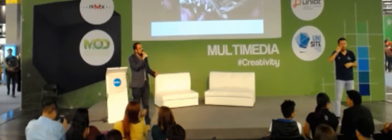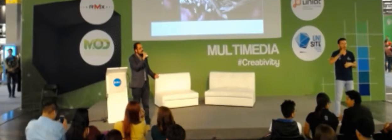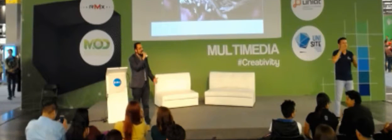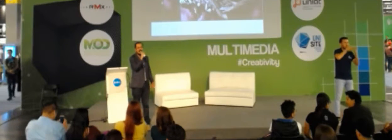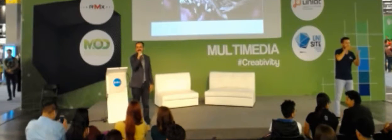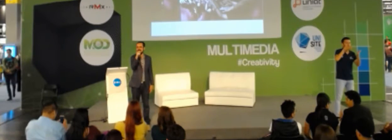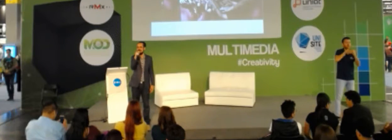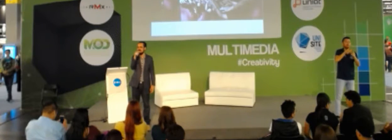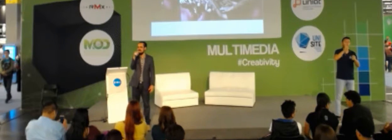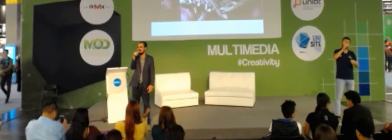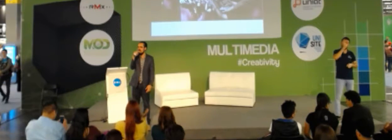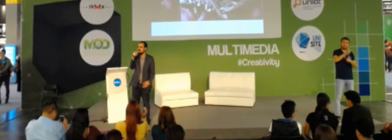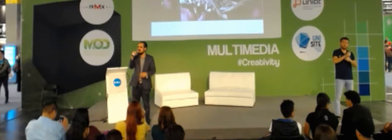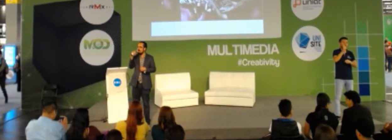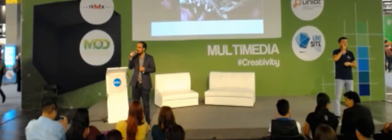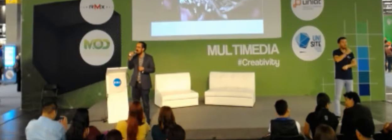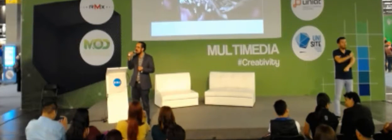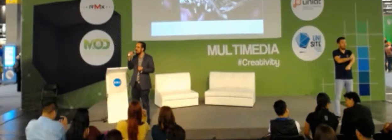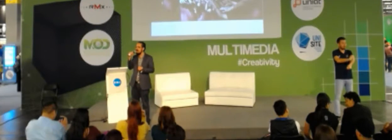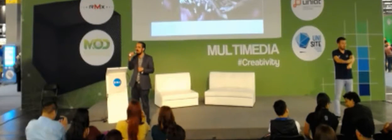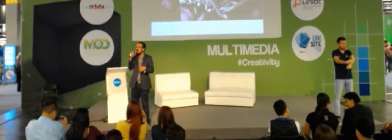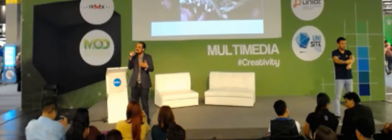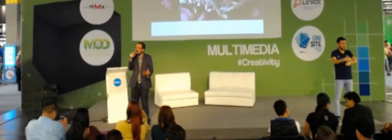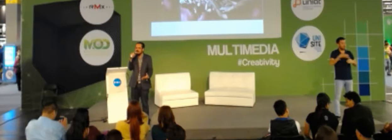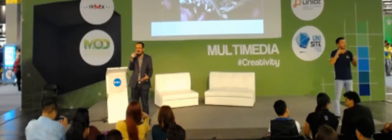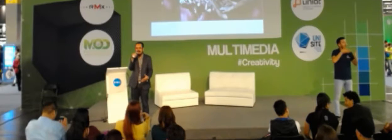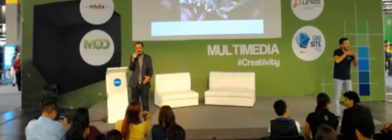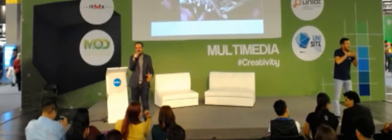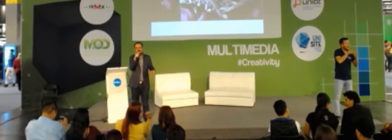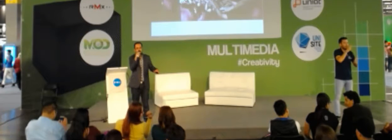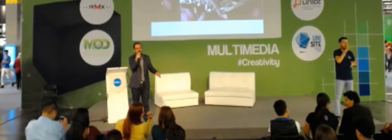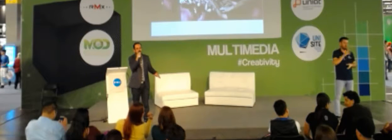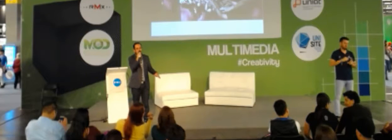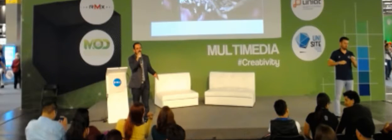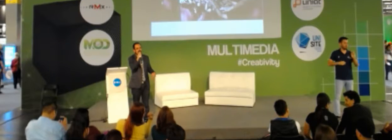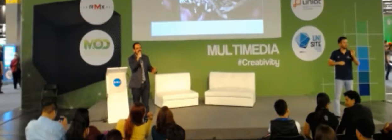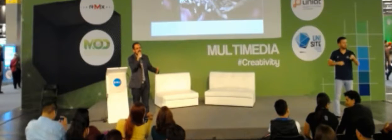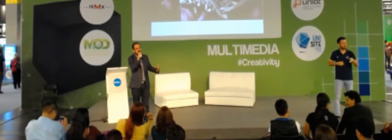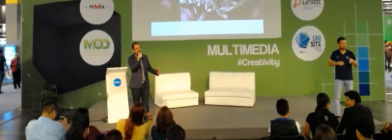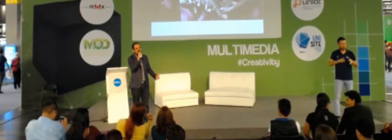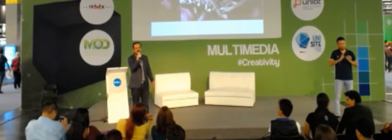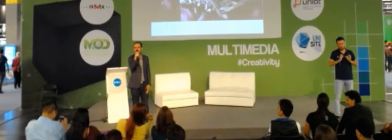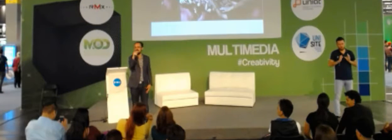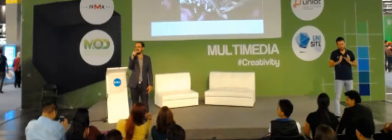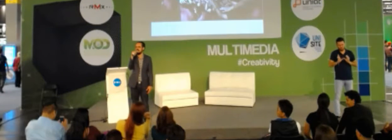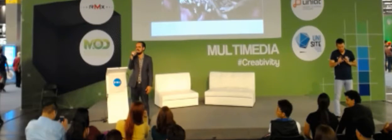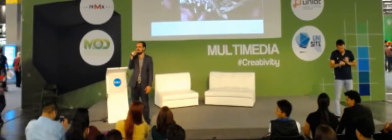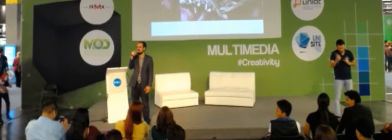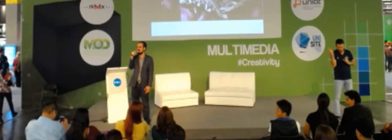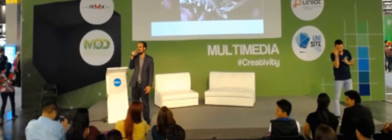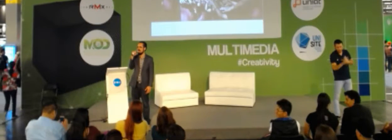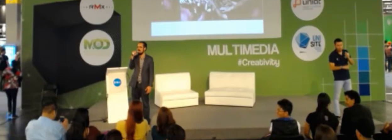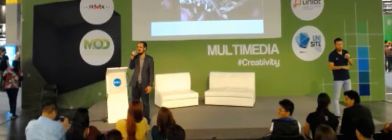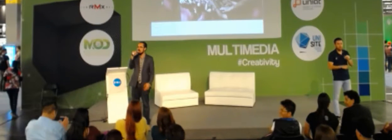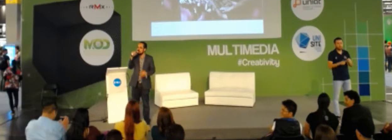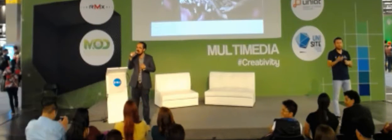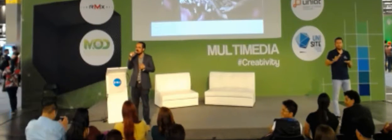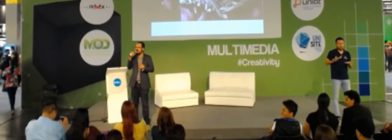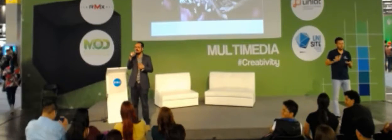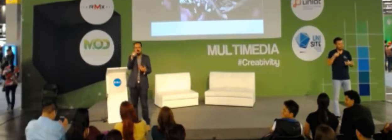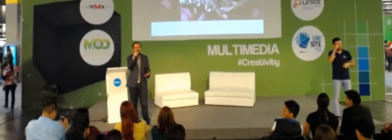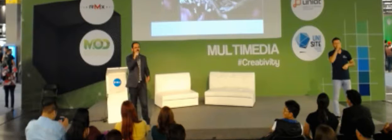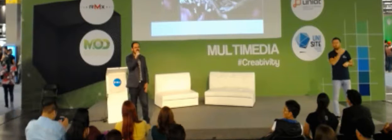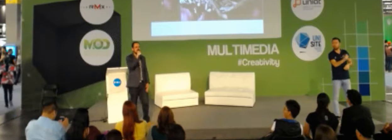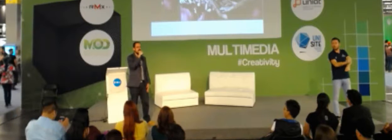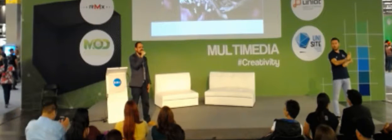de los familiares, donde el papá o la mamá no acepta que su hijo requiera aprender lengua de señas. Yo recuerdo, y